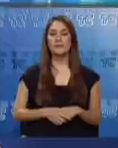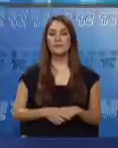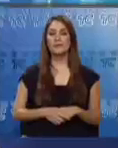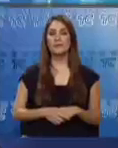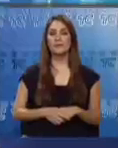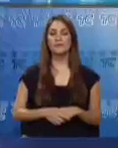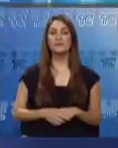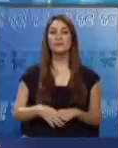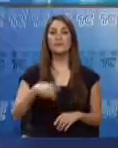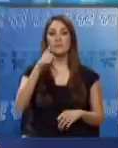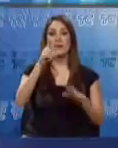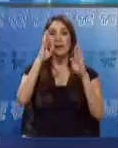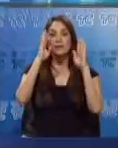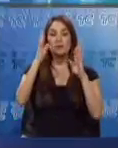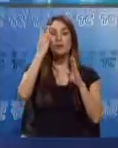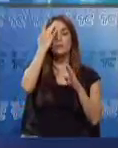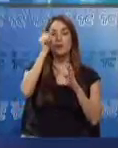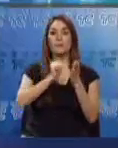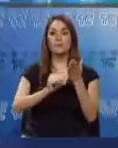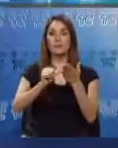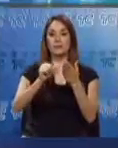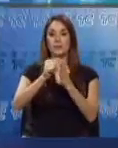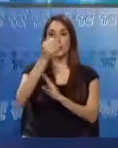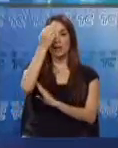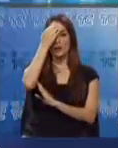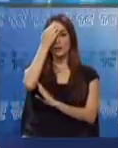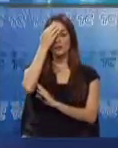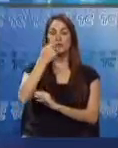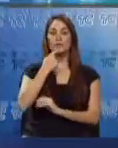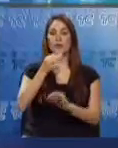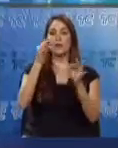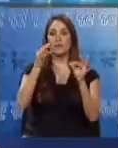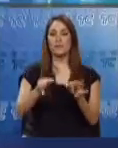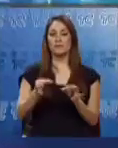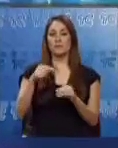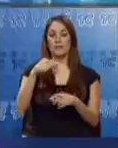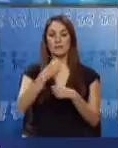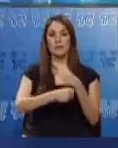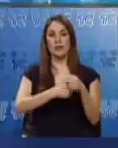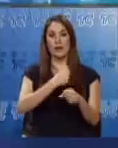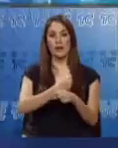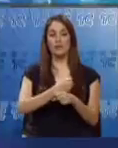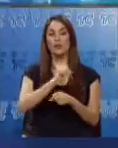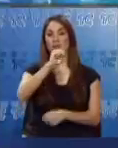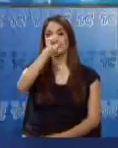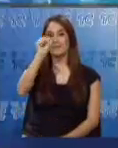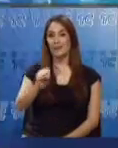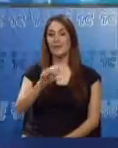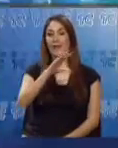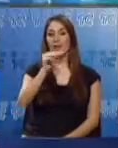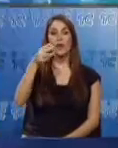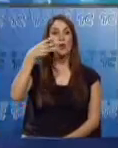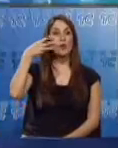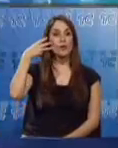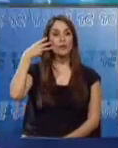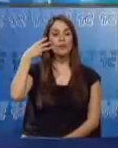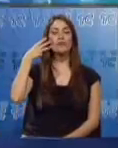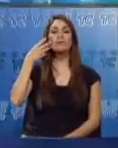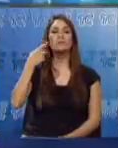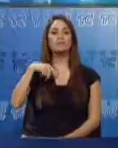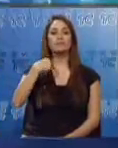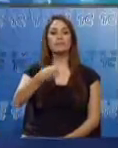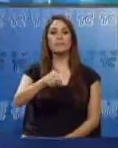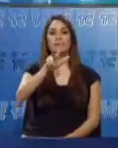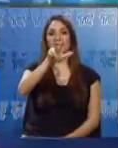Mucha atención. El ministro de Educación, Augusto Espinosa, confirmó que el año lectivo para el régimen Sierra y Amazonía culminará el